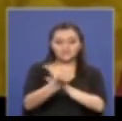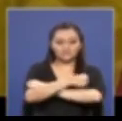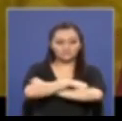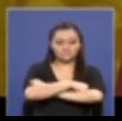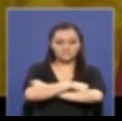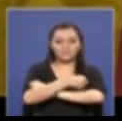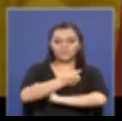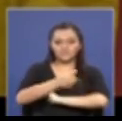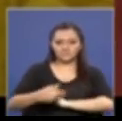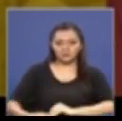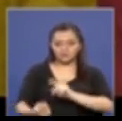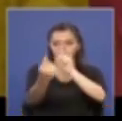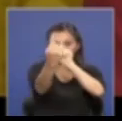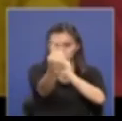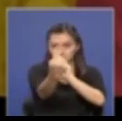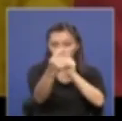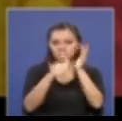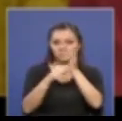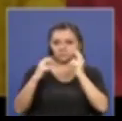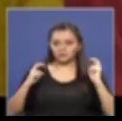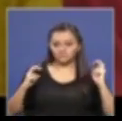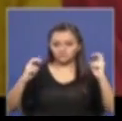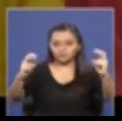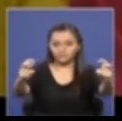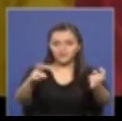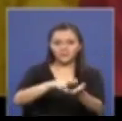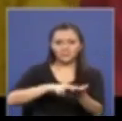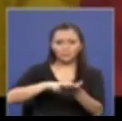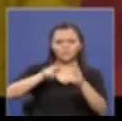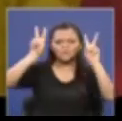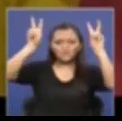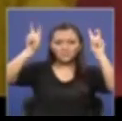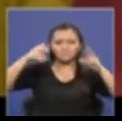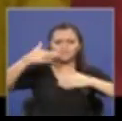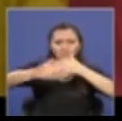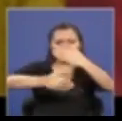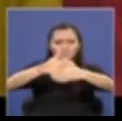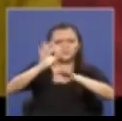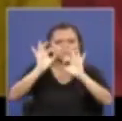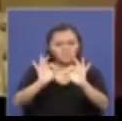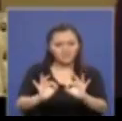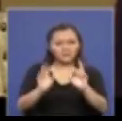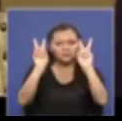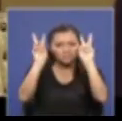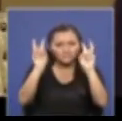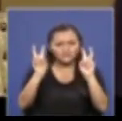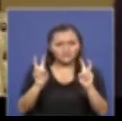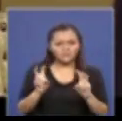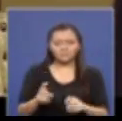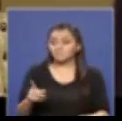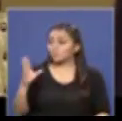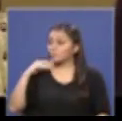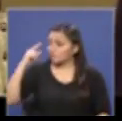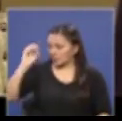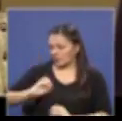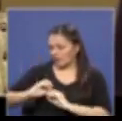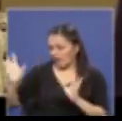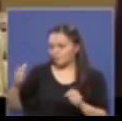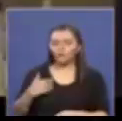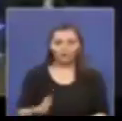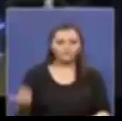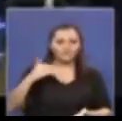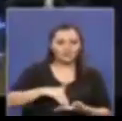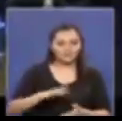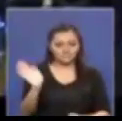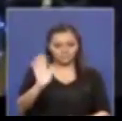han avanzado en materia de gran relevancia para la necesidad de nuestros pueblos. Y creo que el presidente ha sido muy claro en eso. Yo no voy a volver a repetir, tan